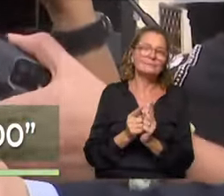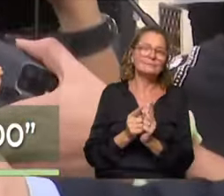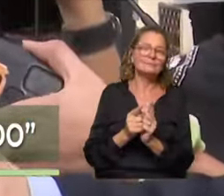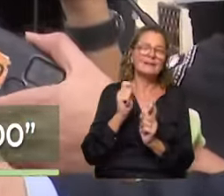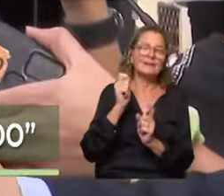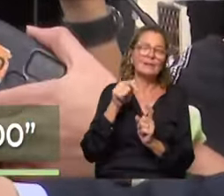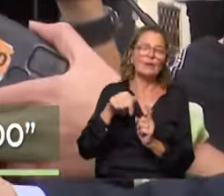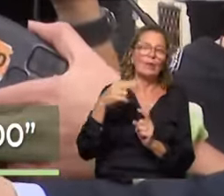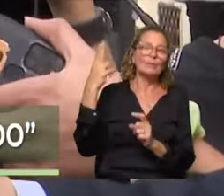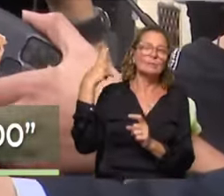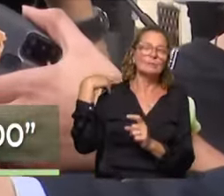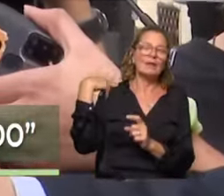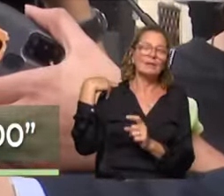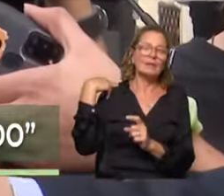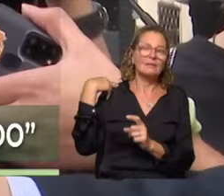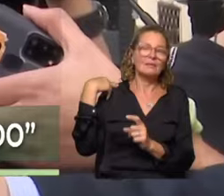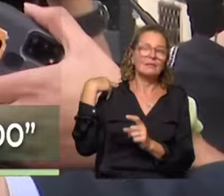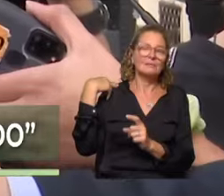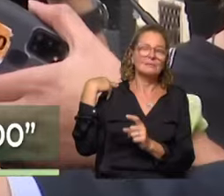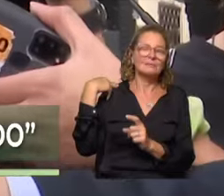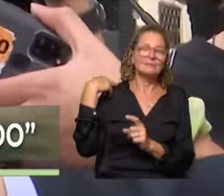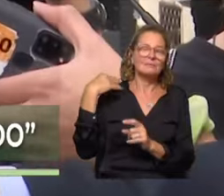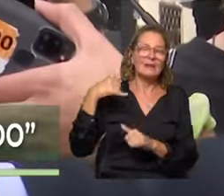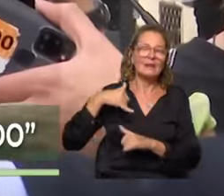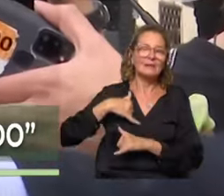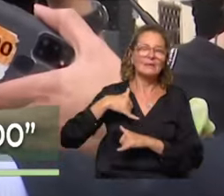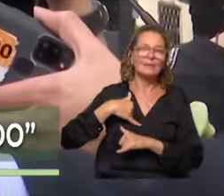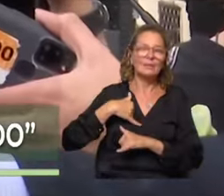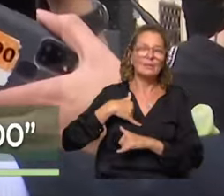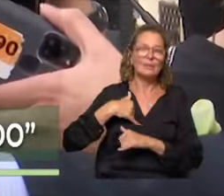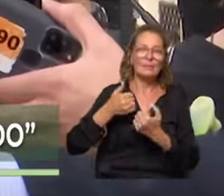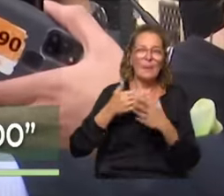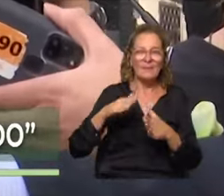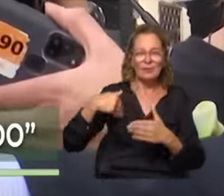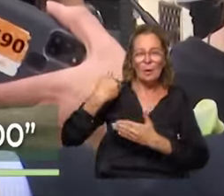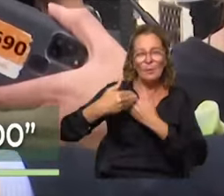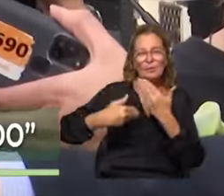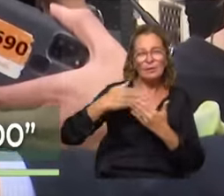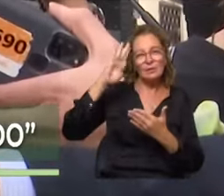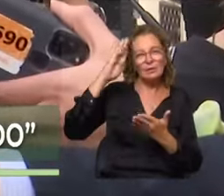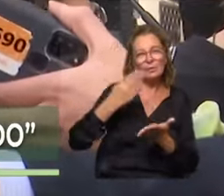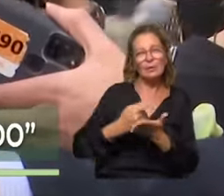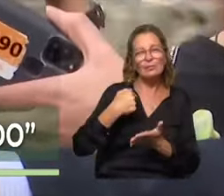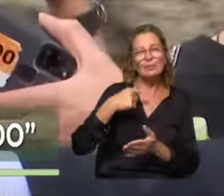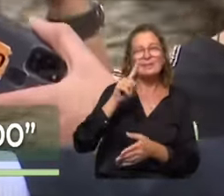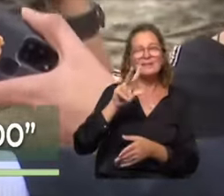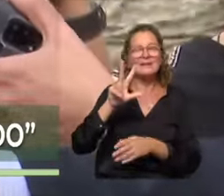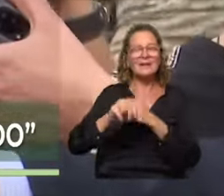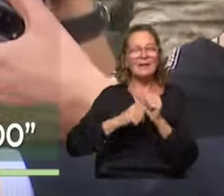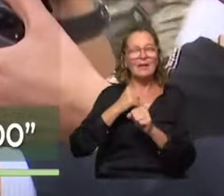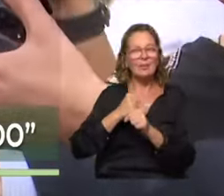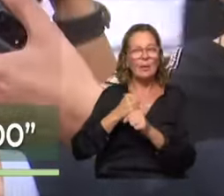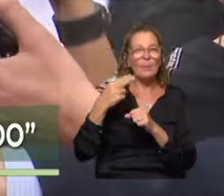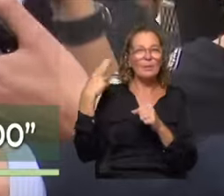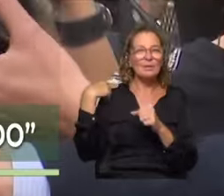Quien hoy es comandante en jefe del ejército, cuando comenzó el proceso de dictadura, yo tenía 13 años, el comandante en jefe